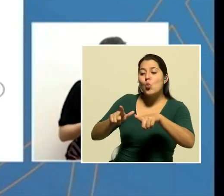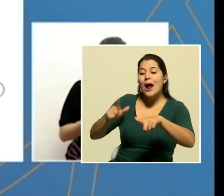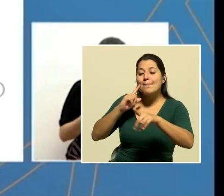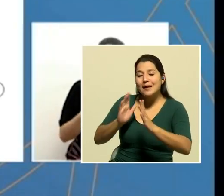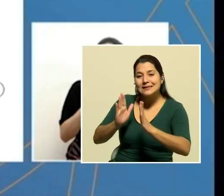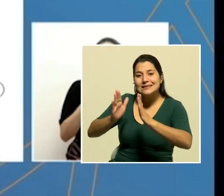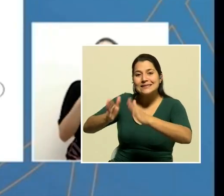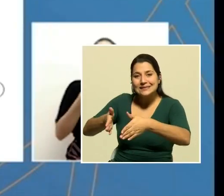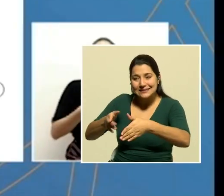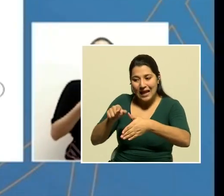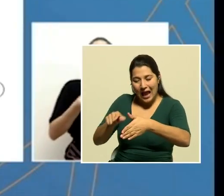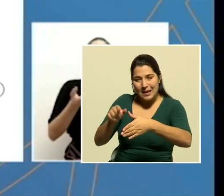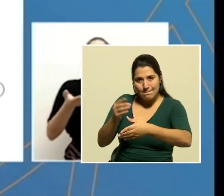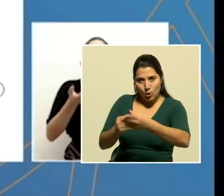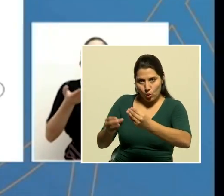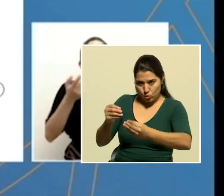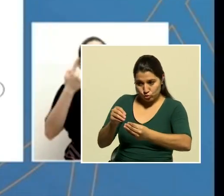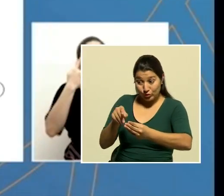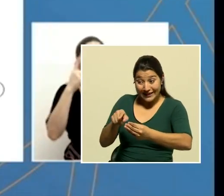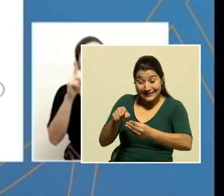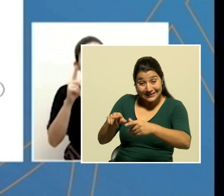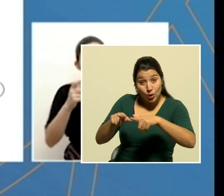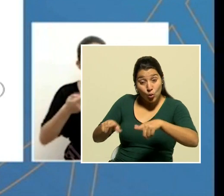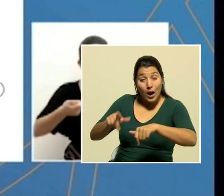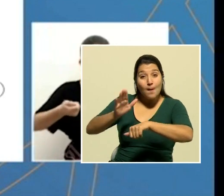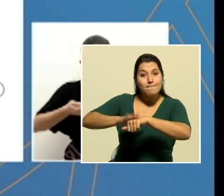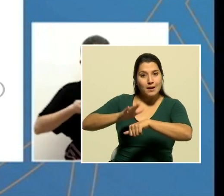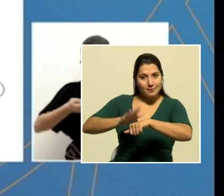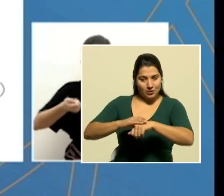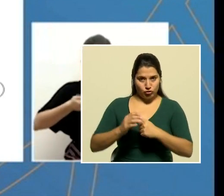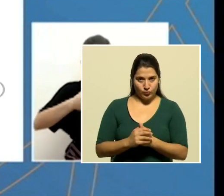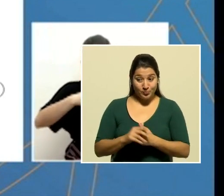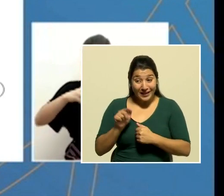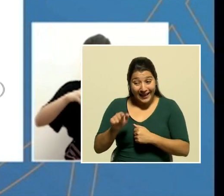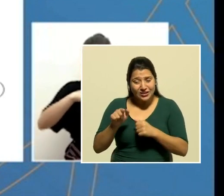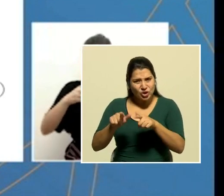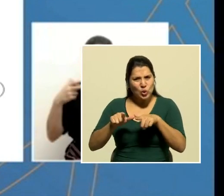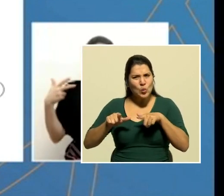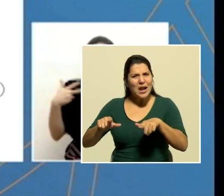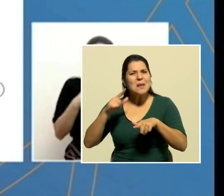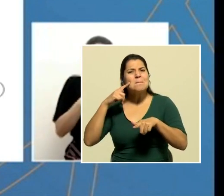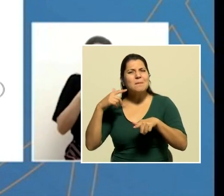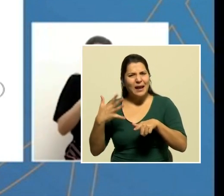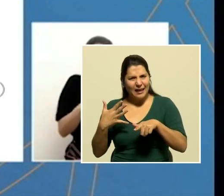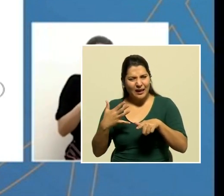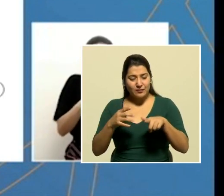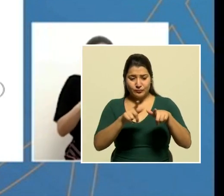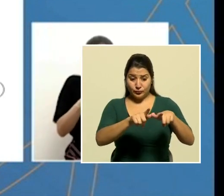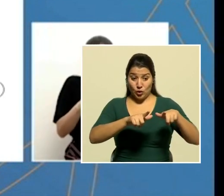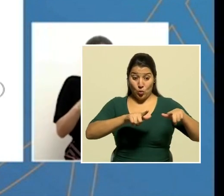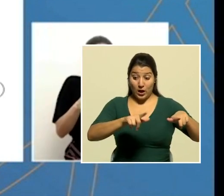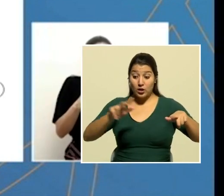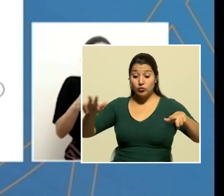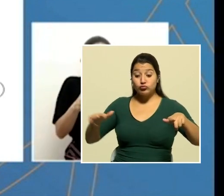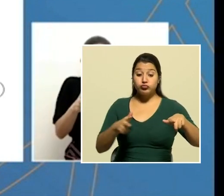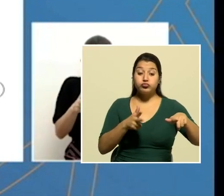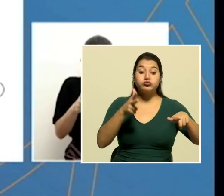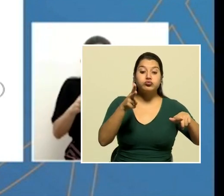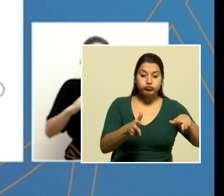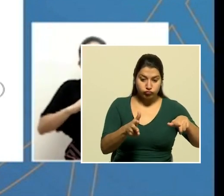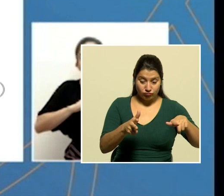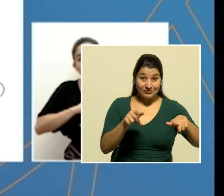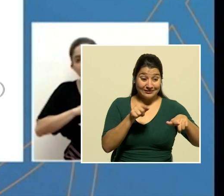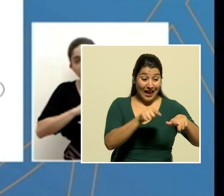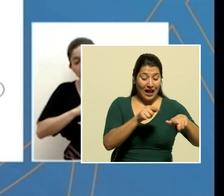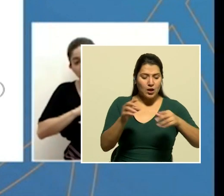Van a servir para que los transportistas lleguen con la carga, descarguen,